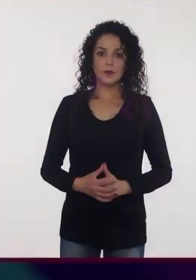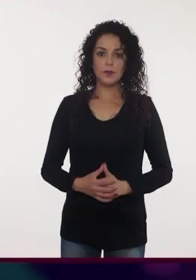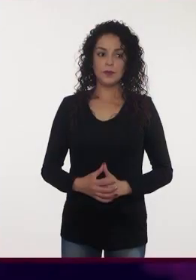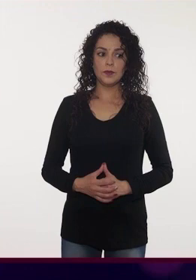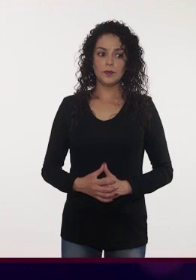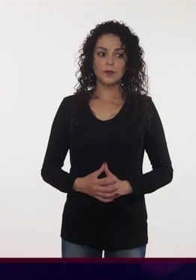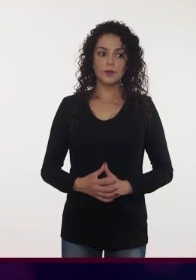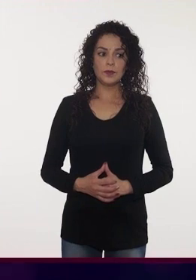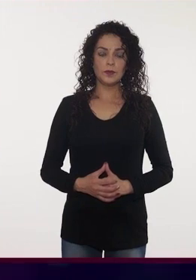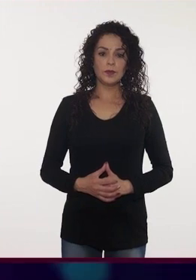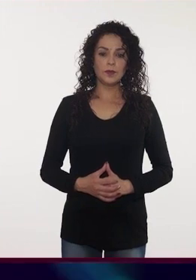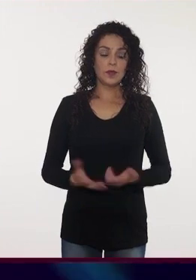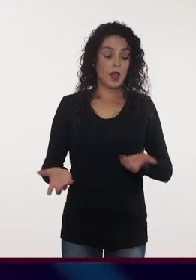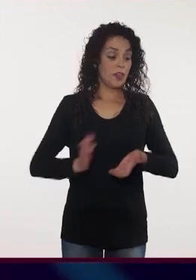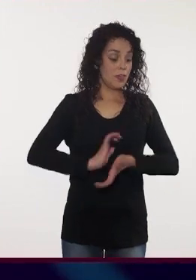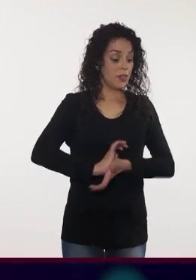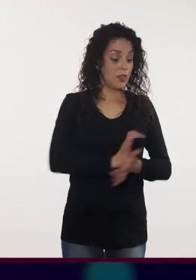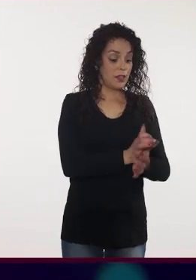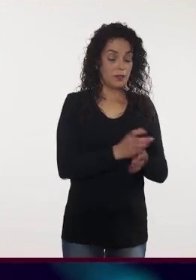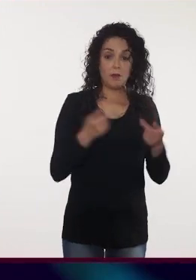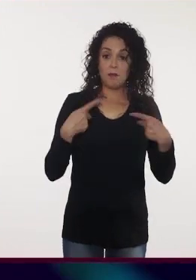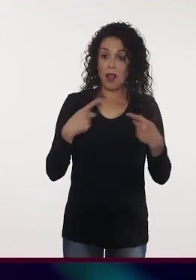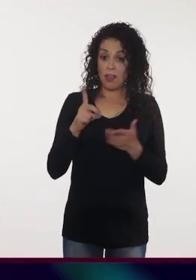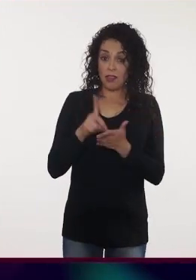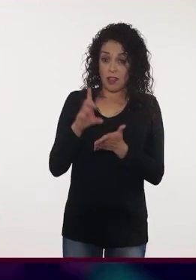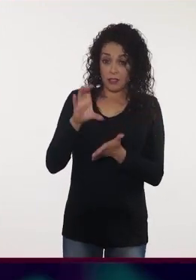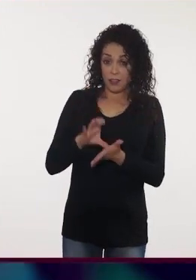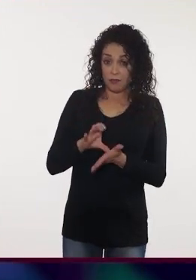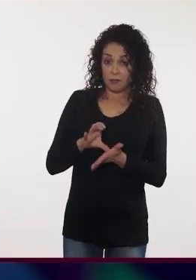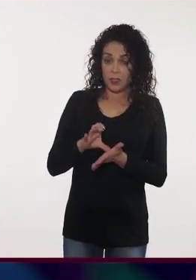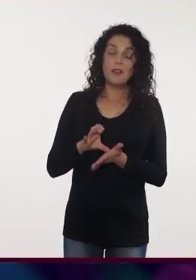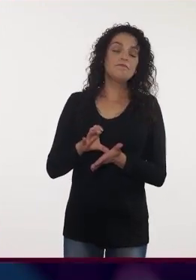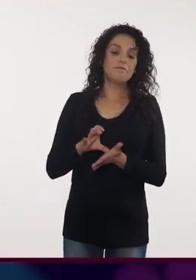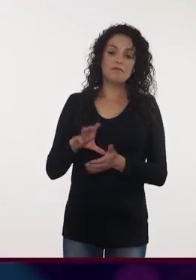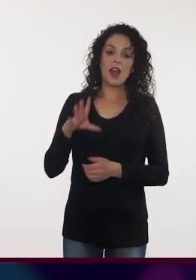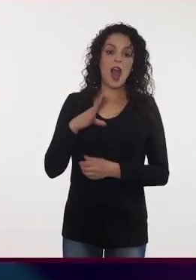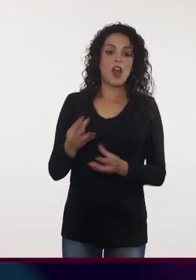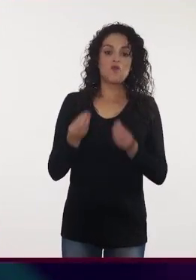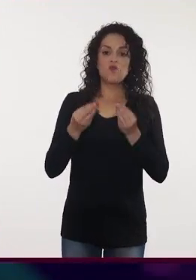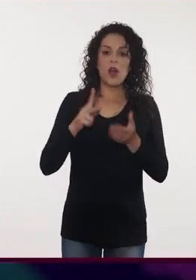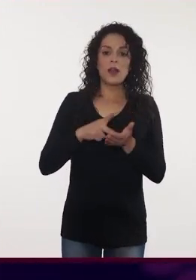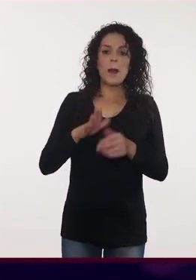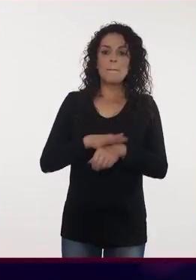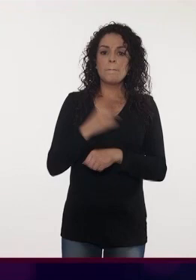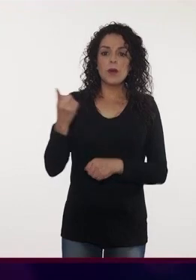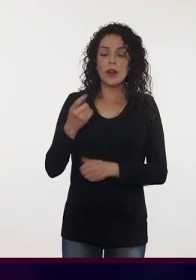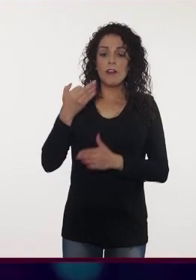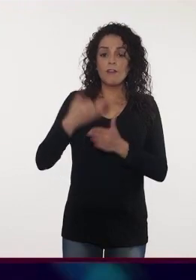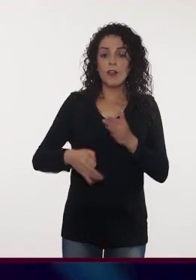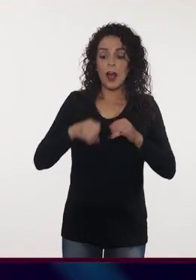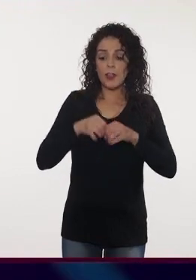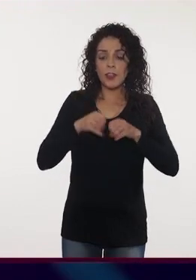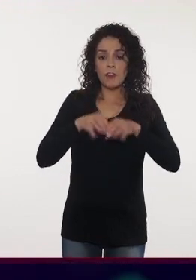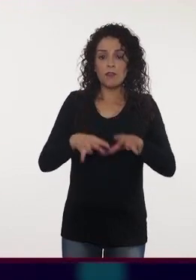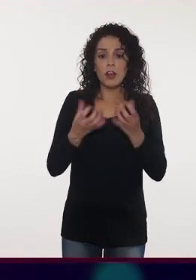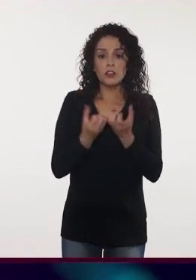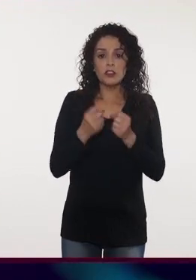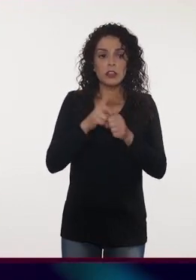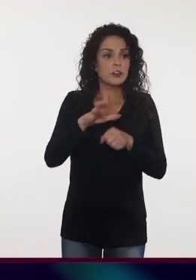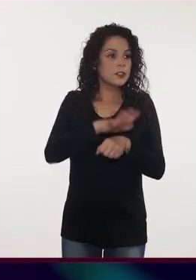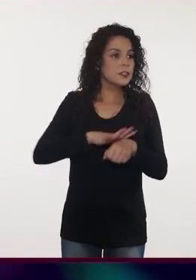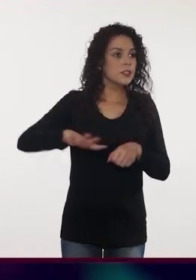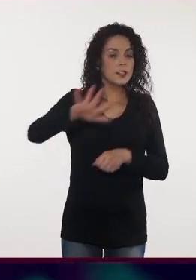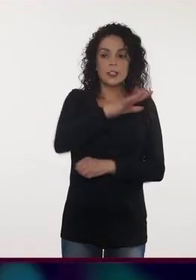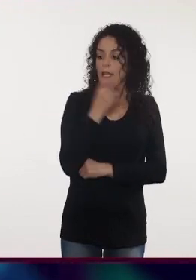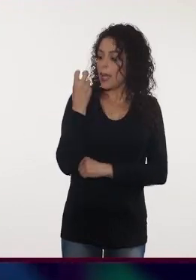La discriminación hacia las personas con discapacidad se ha dado en muchos casos por falta de conocimiento de la sociedad sobre esta